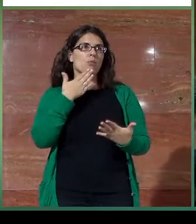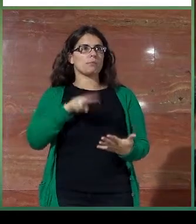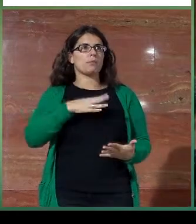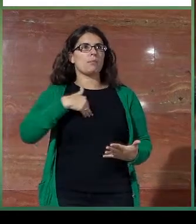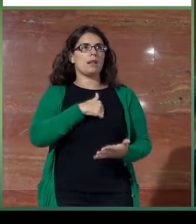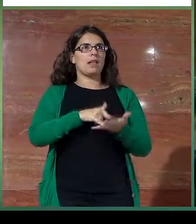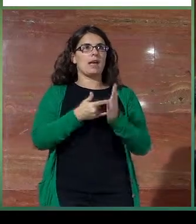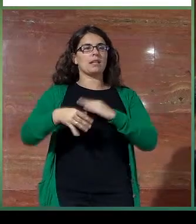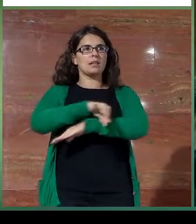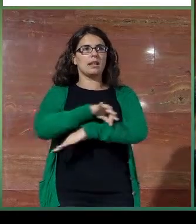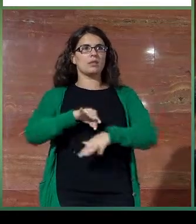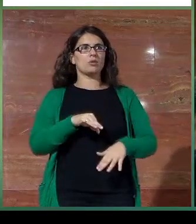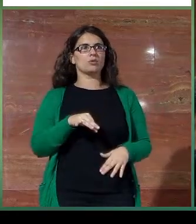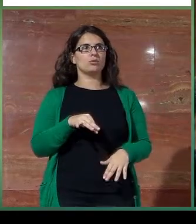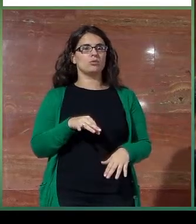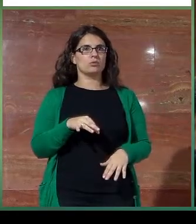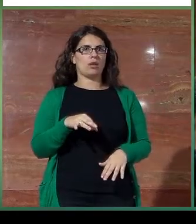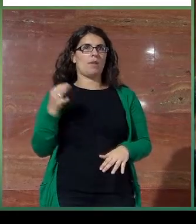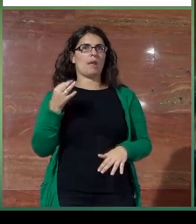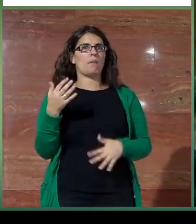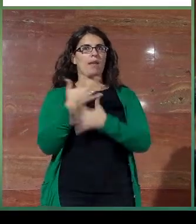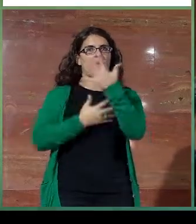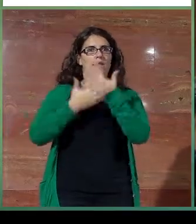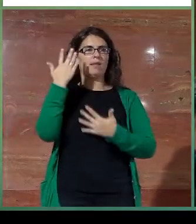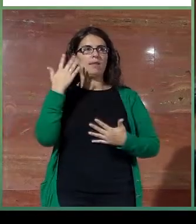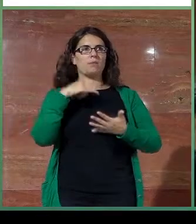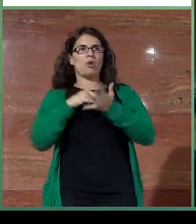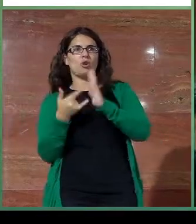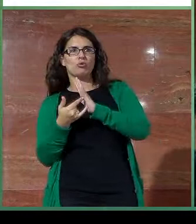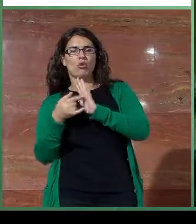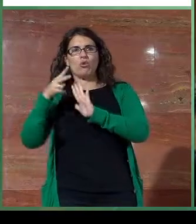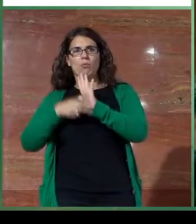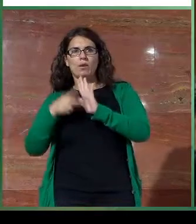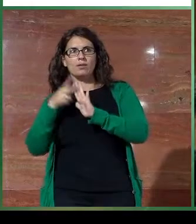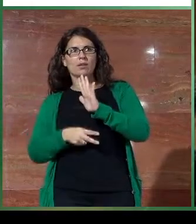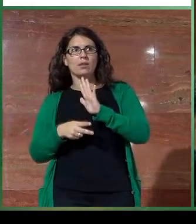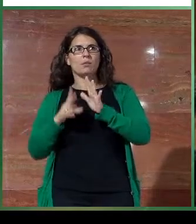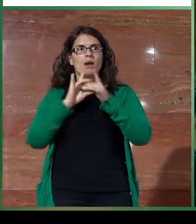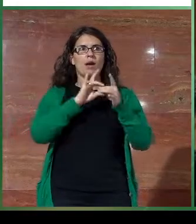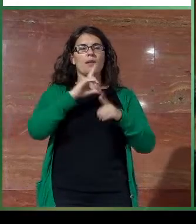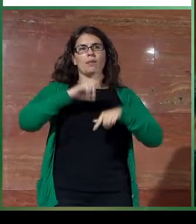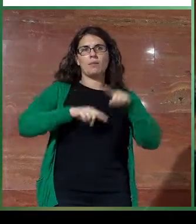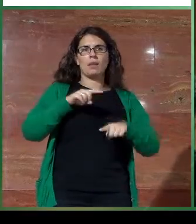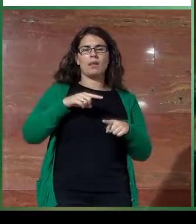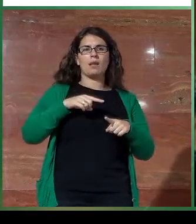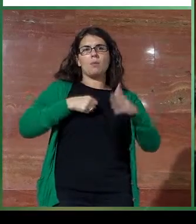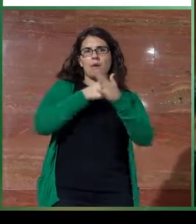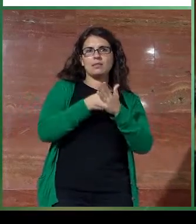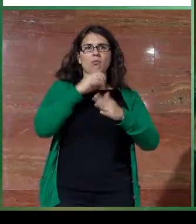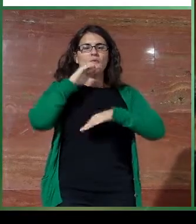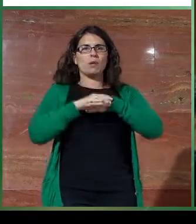solo y conjugar en un proyecto lo que es una normativa, una edificabilidad, una ocupación máxima, etcétera, y